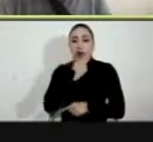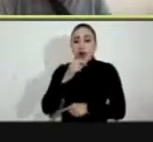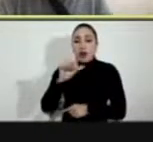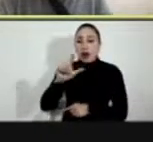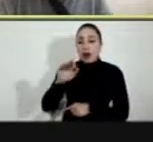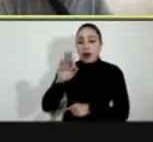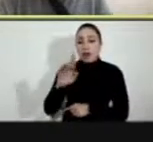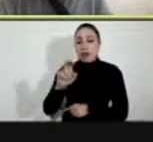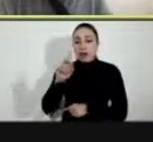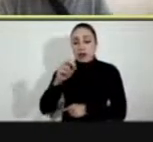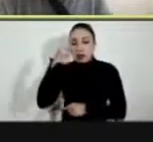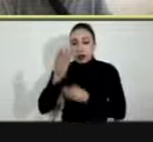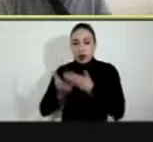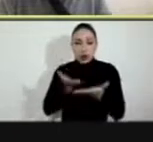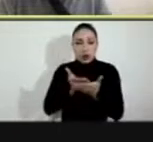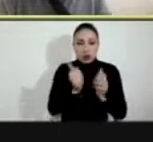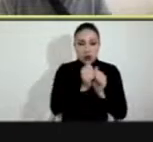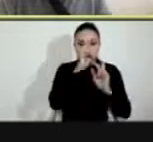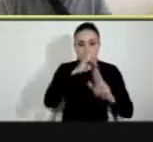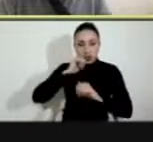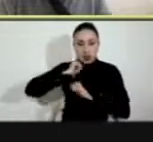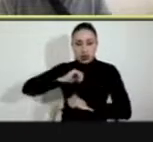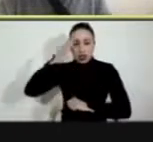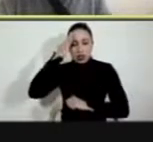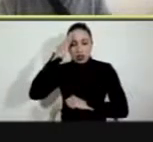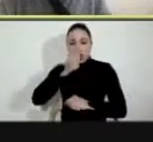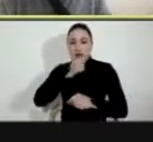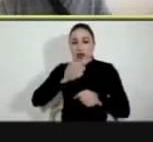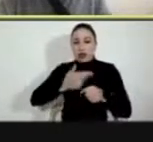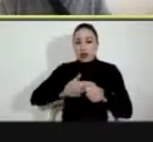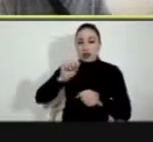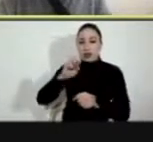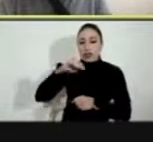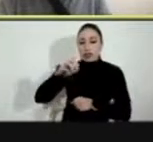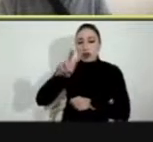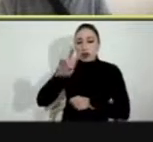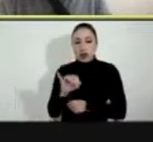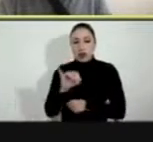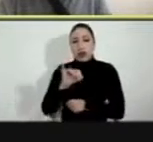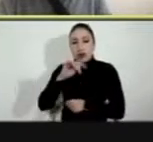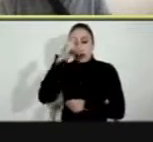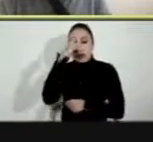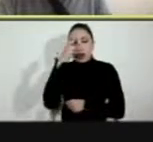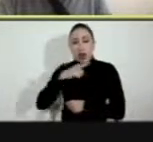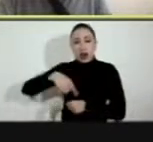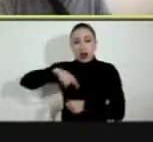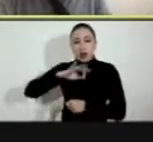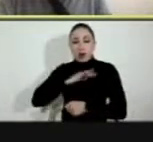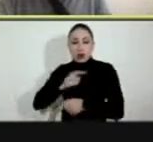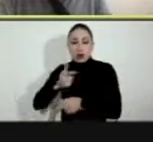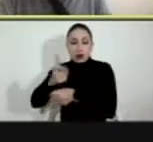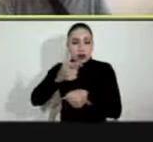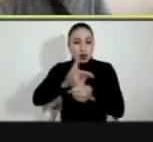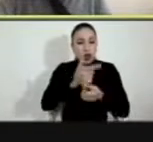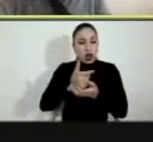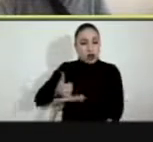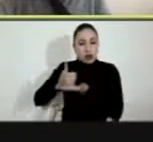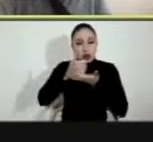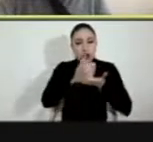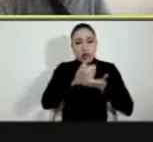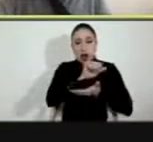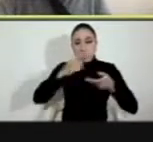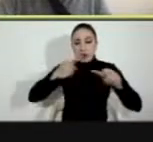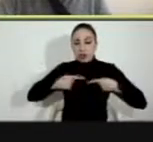la Secretaría de Movilidad con el propósito de coadyuvar en la localización de personas desaparecidas mediante la